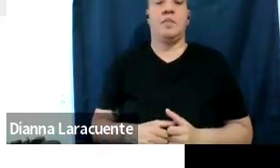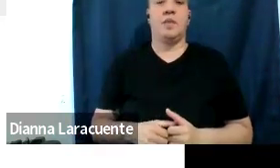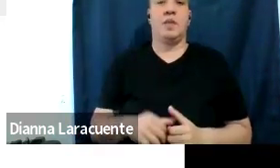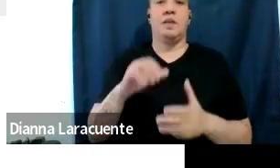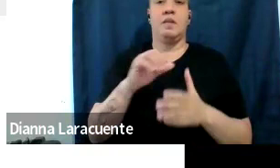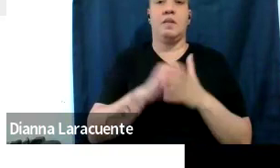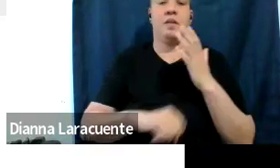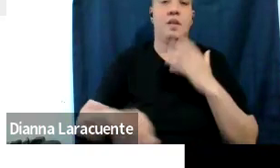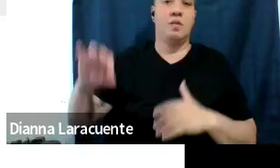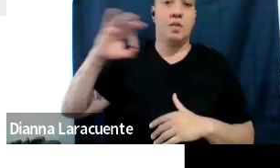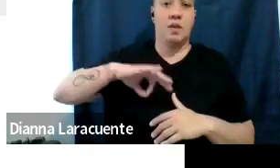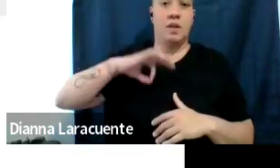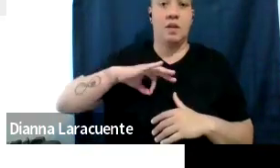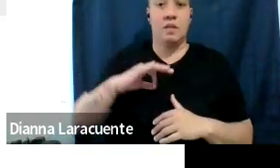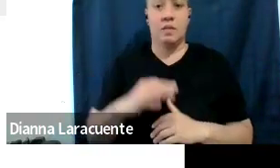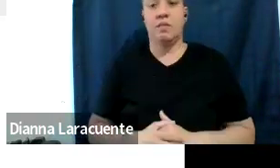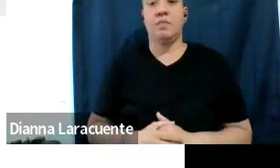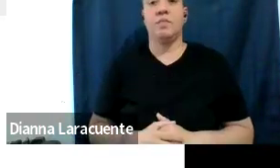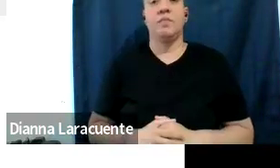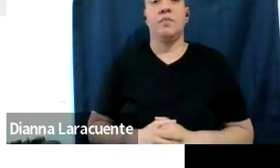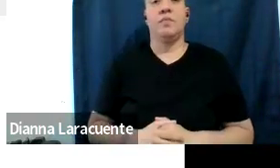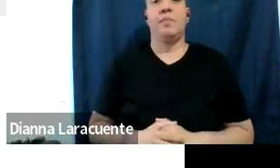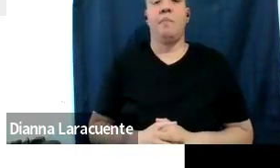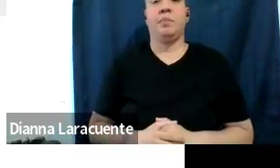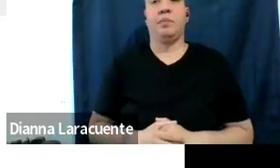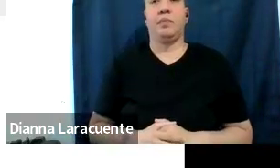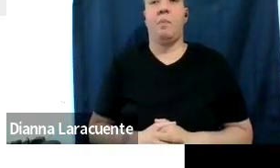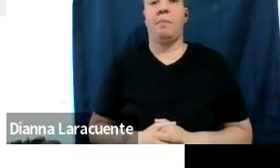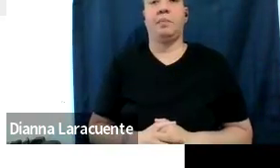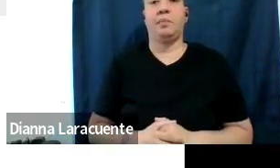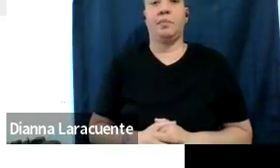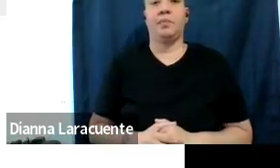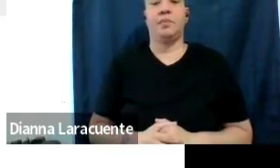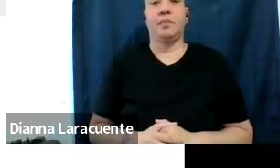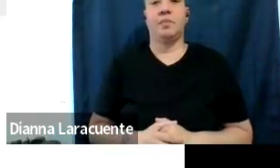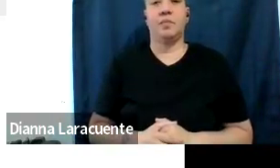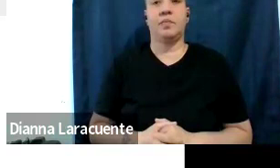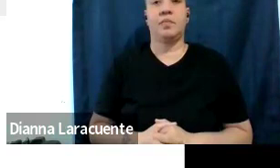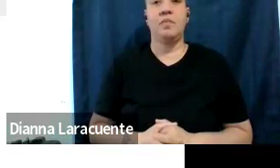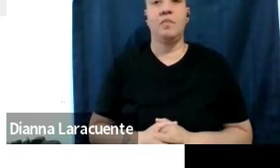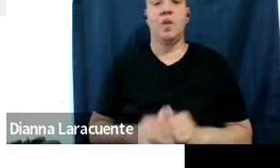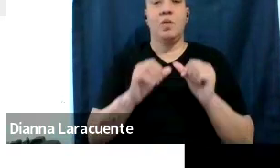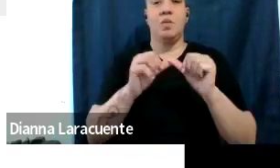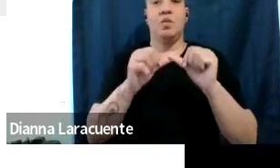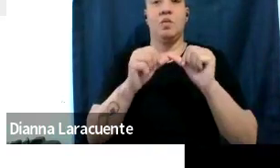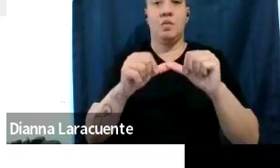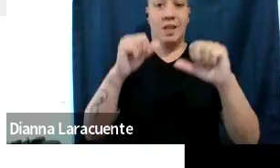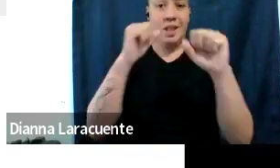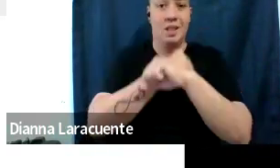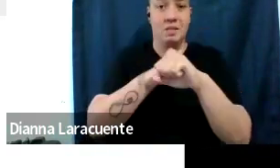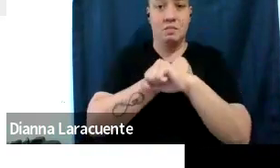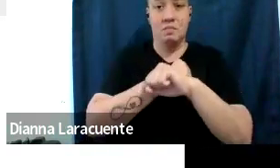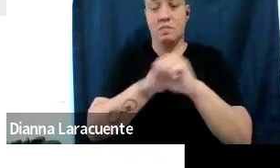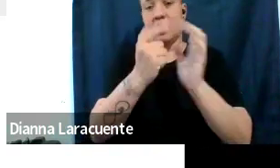manera que eso va, él sigue combatiendo la ley Foraker. que